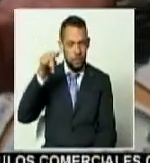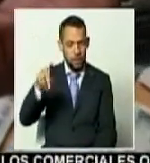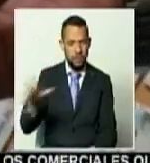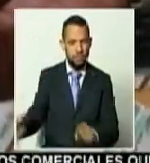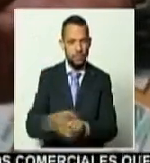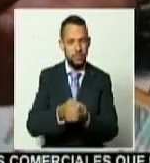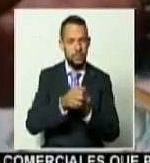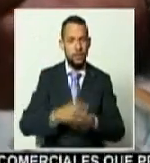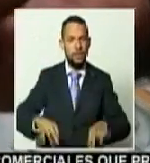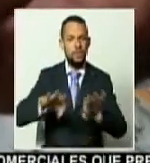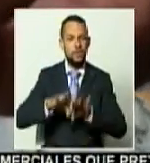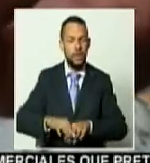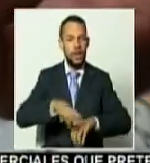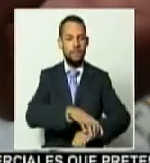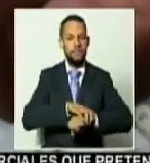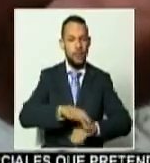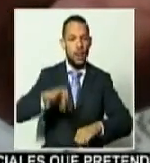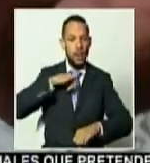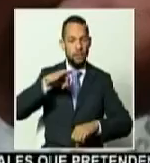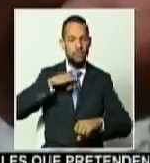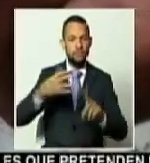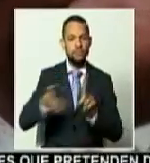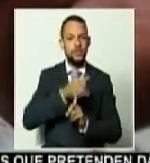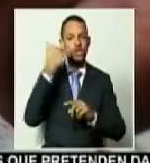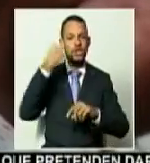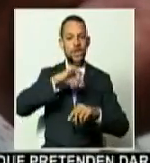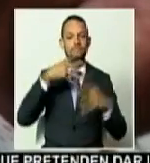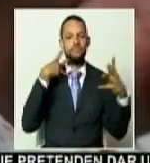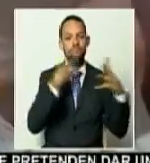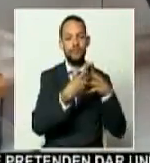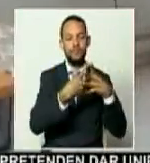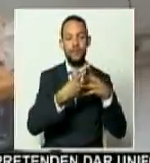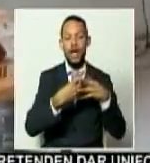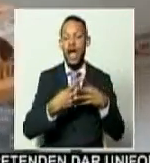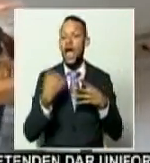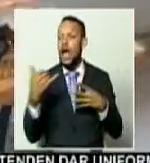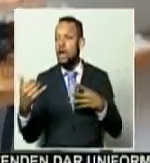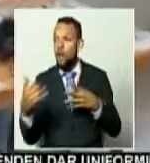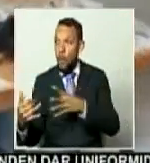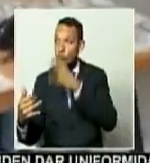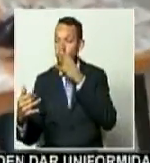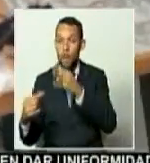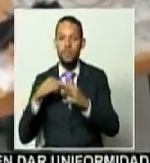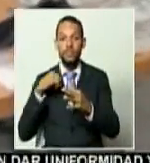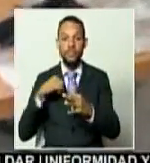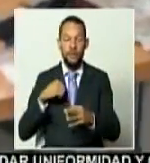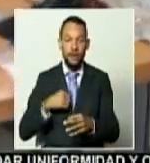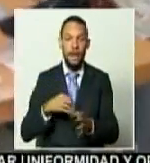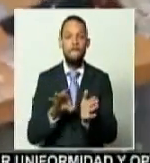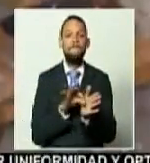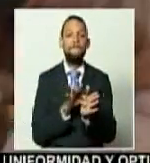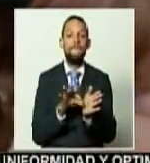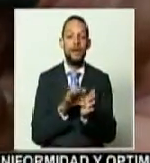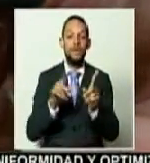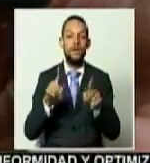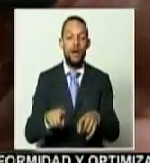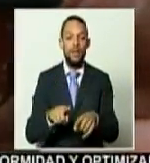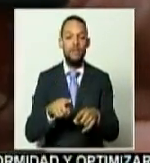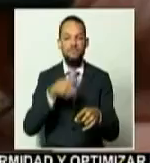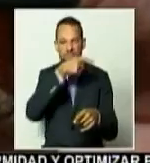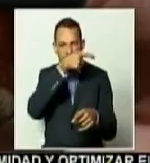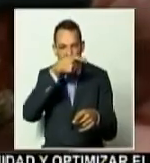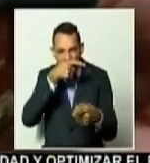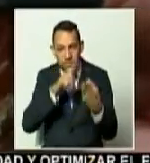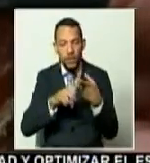entre la policía, ejército y CTI, se dio con su paradero. Al momento de la detención, el hombre tenía en su poder varias dosis de marihuana y cocaína, además de un arma de